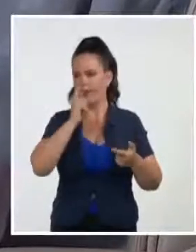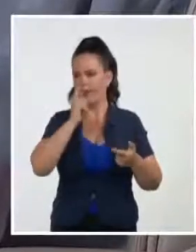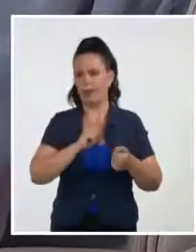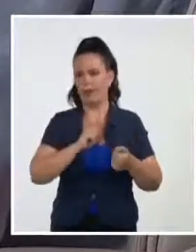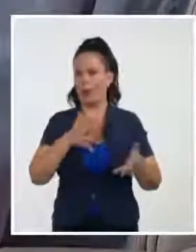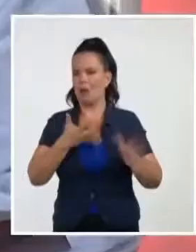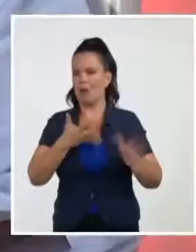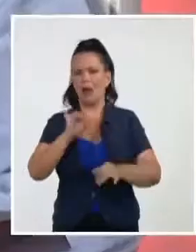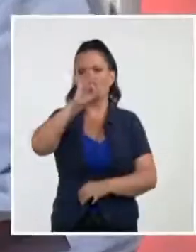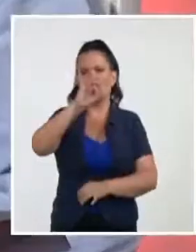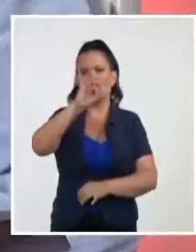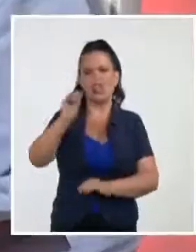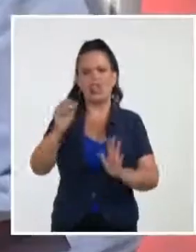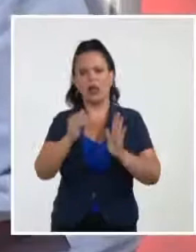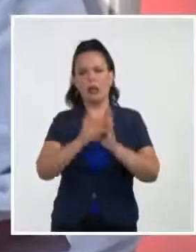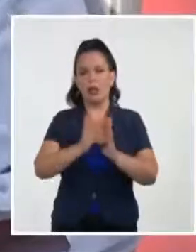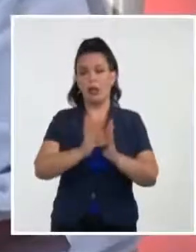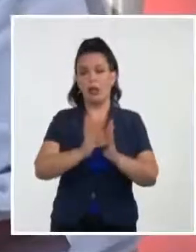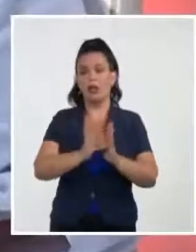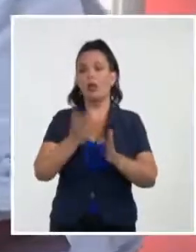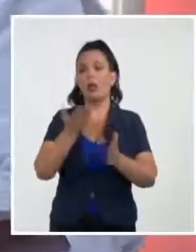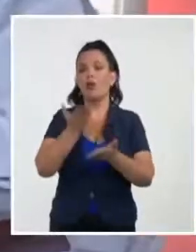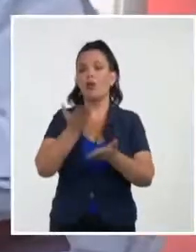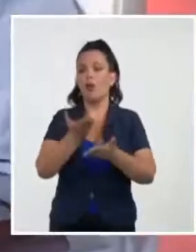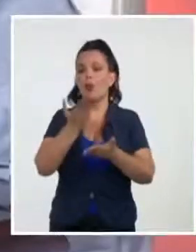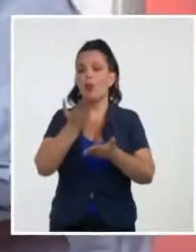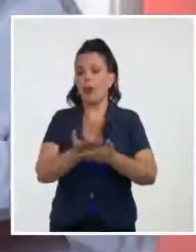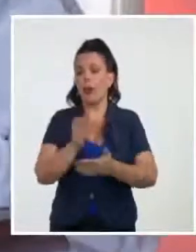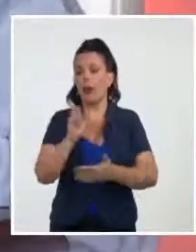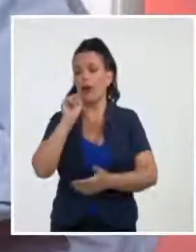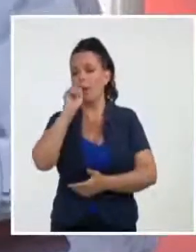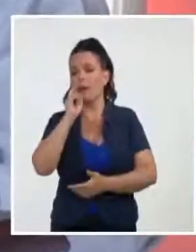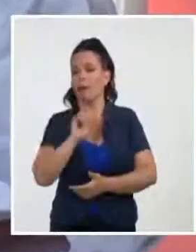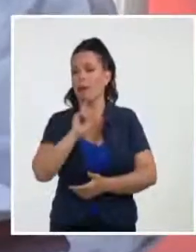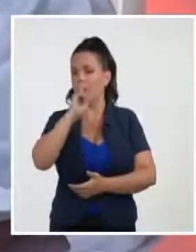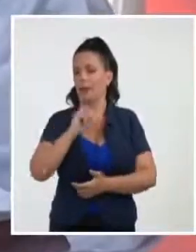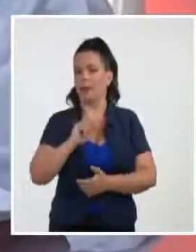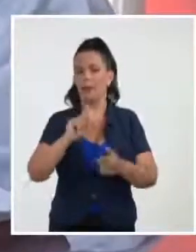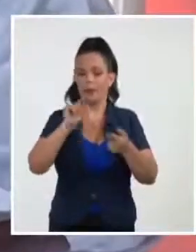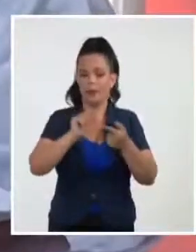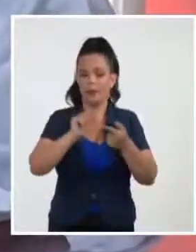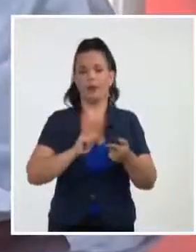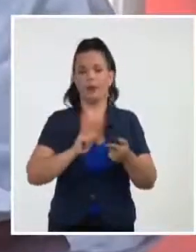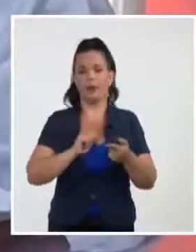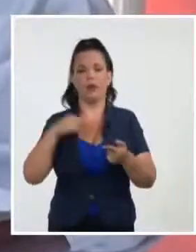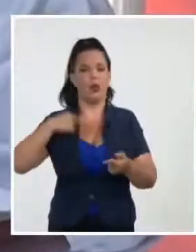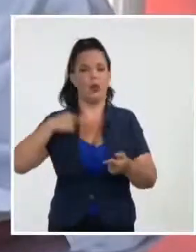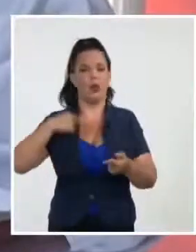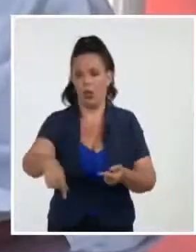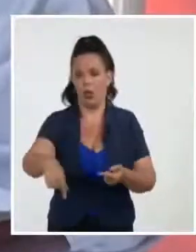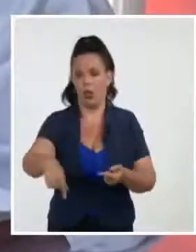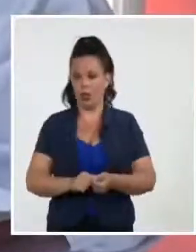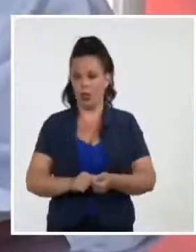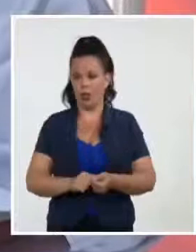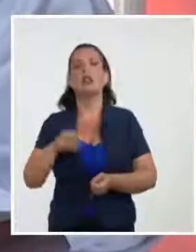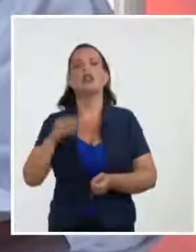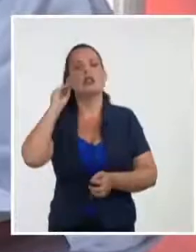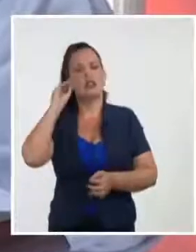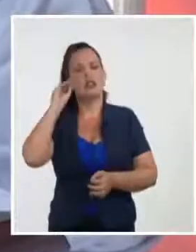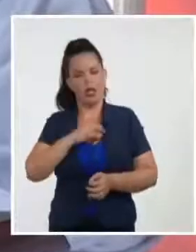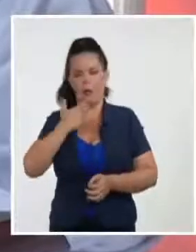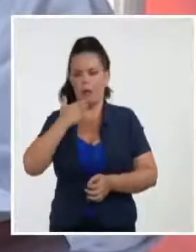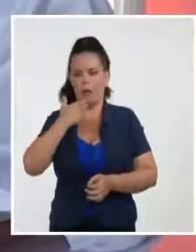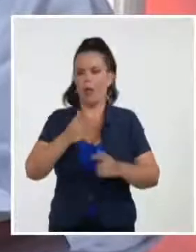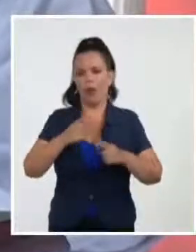Llegamos. Sí, o sea, además esto permite encontrar más casos, indiscutiblemente de que hay un número mayor de casos, que es lo que